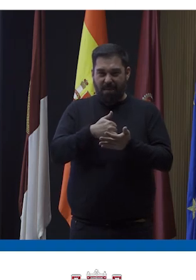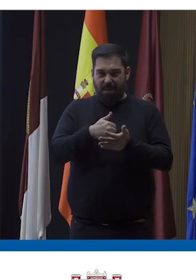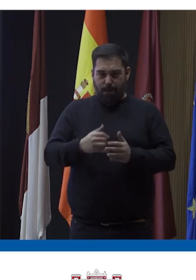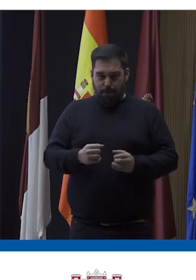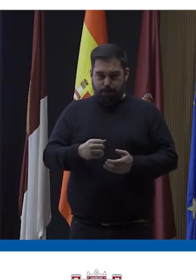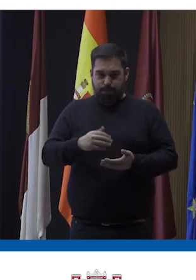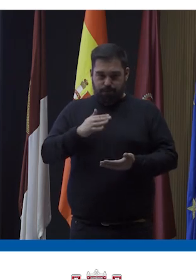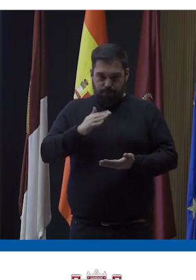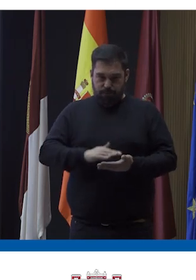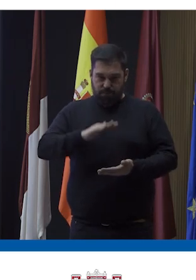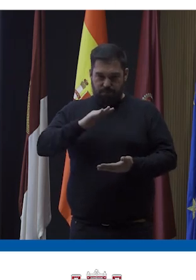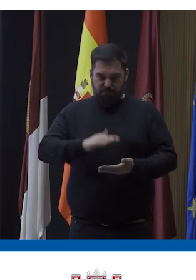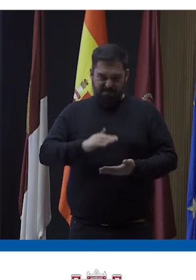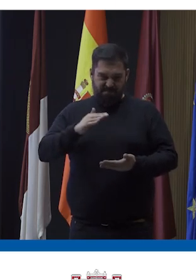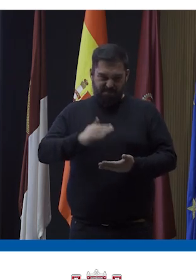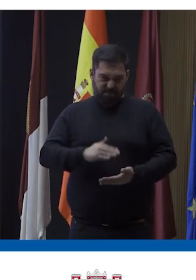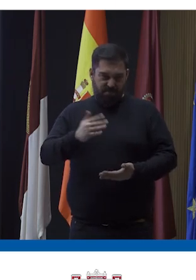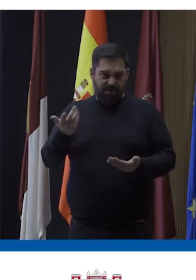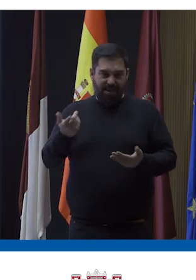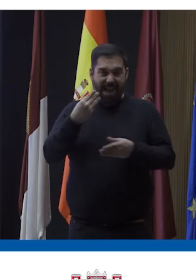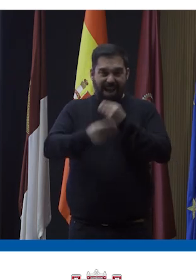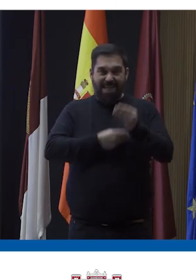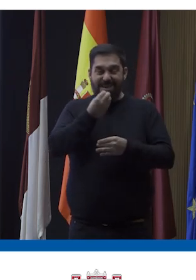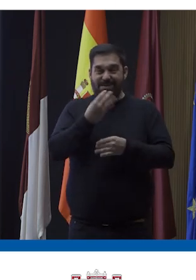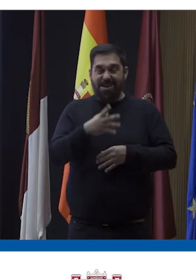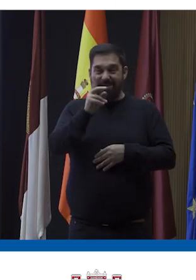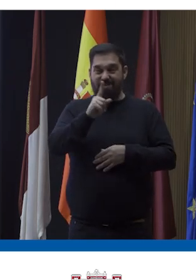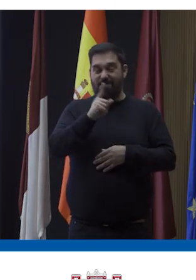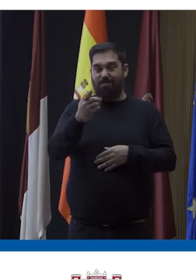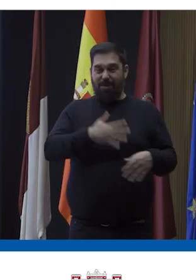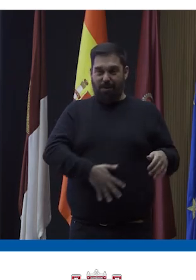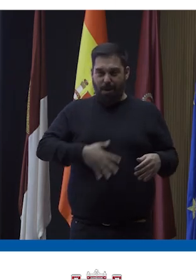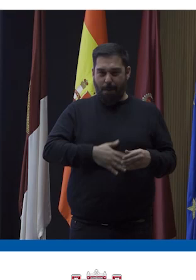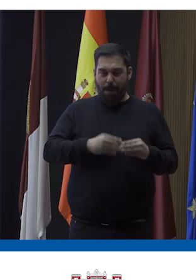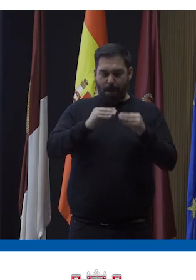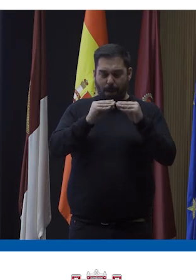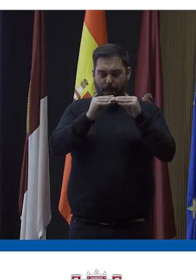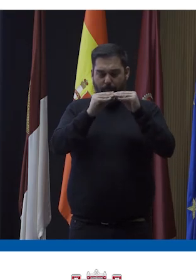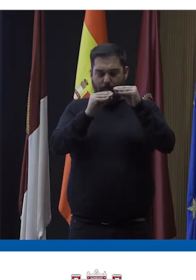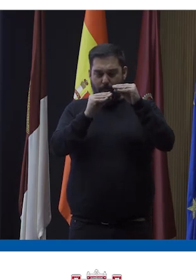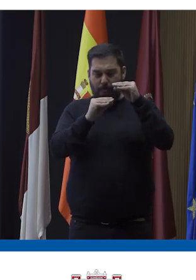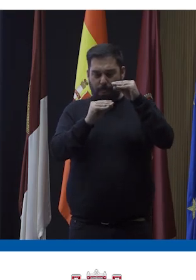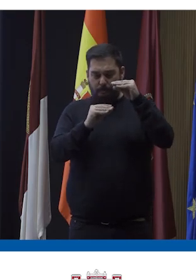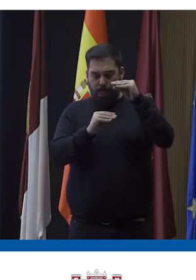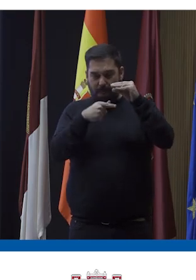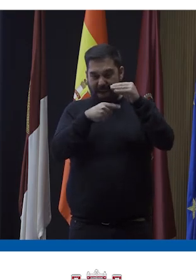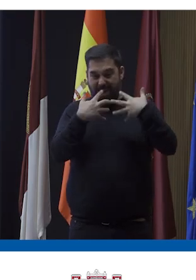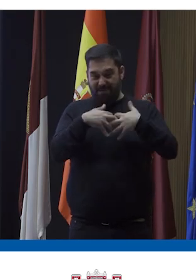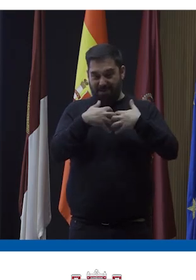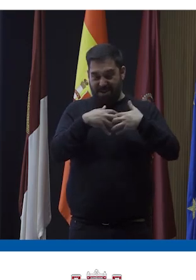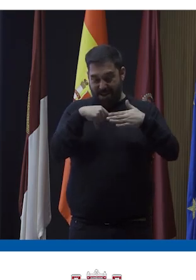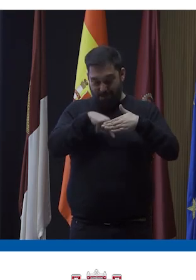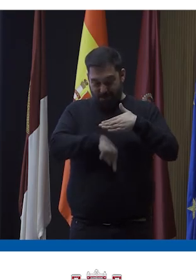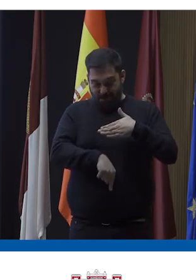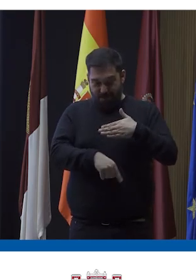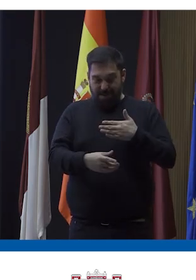abdomen, pues no lo estamos realizando bien, porque las capas el abdomen tiene como varias capas y las más funcionales son las más